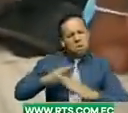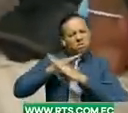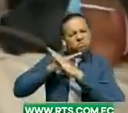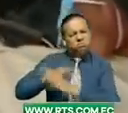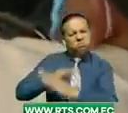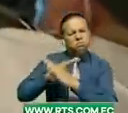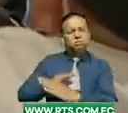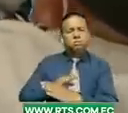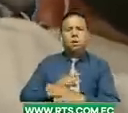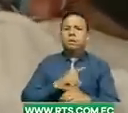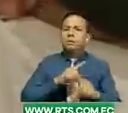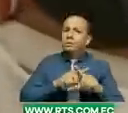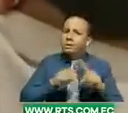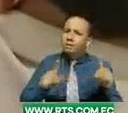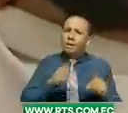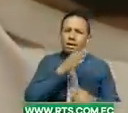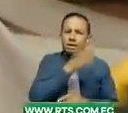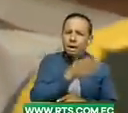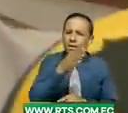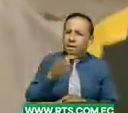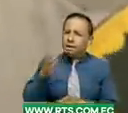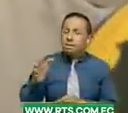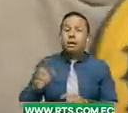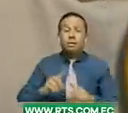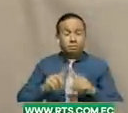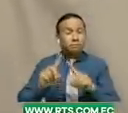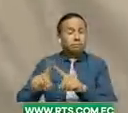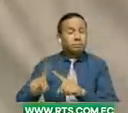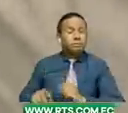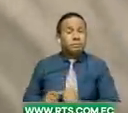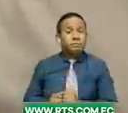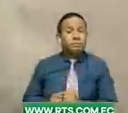distintos puntos de la provincia del Guayas.